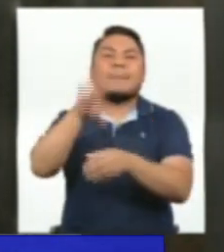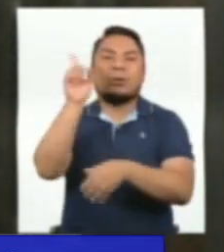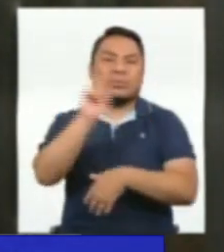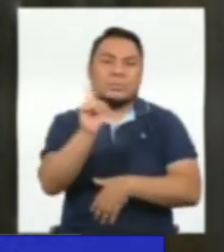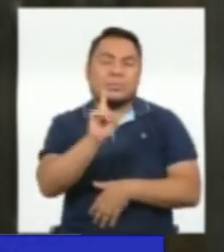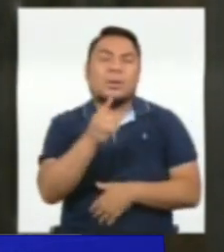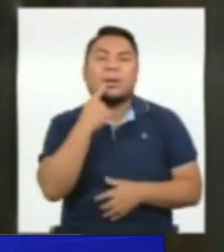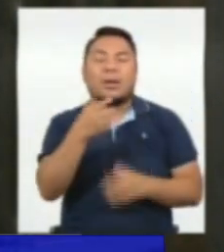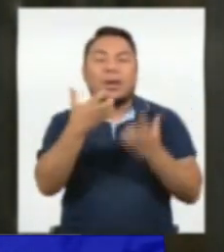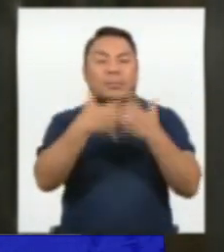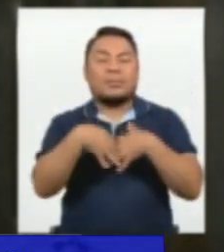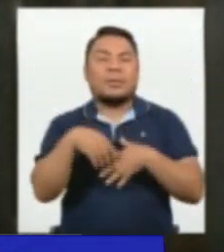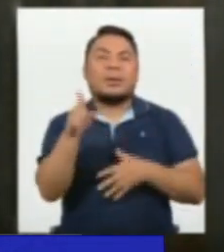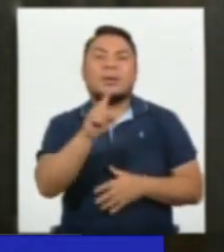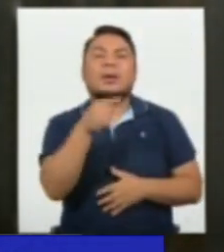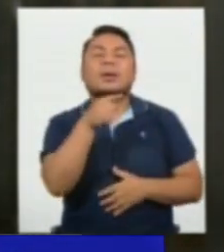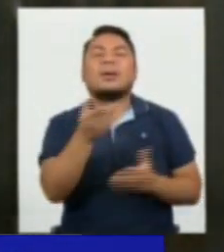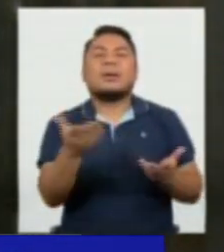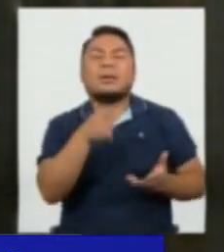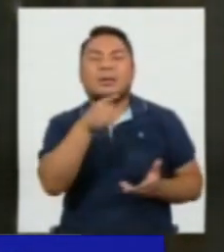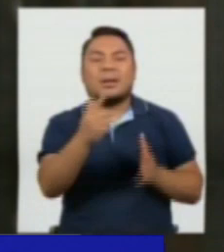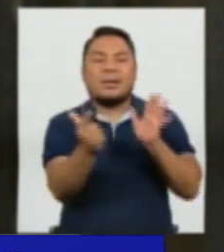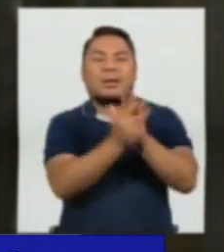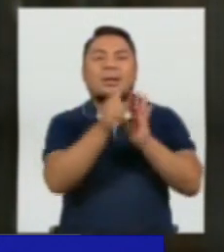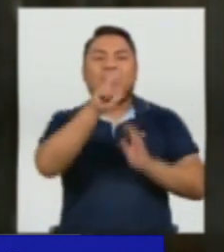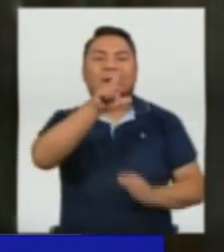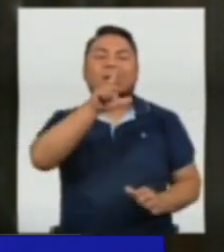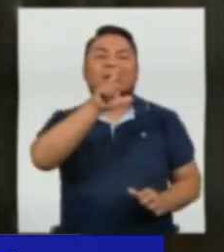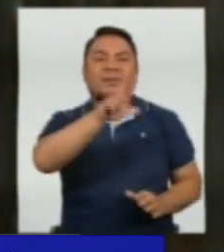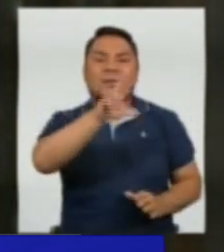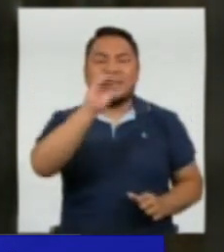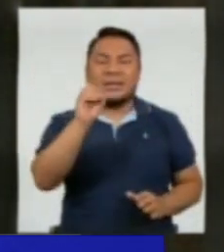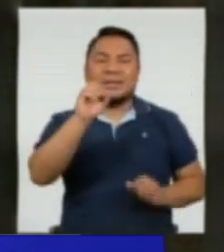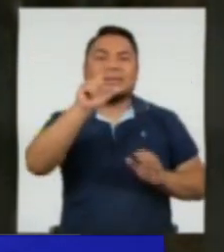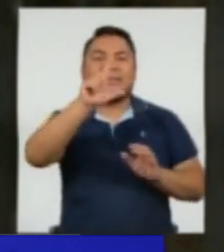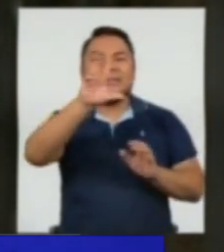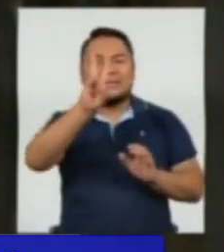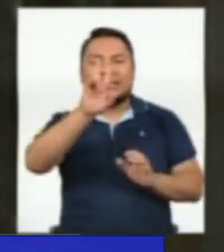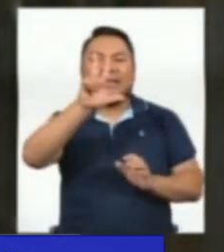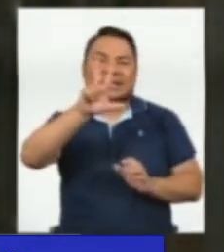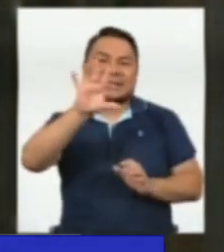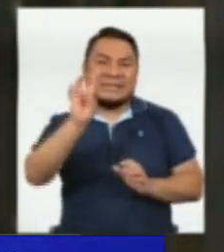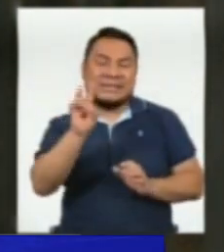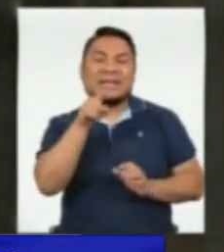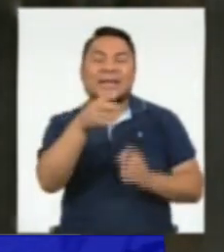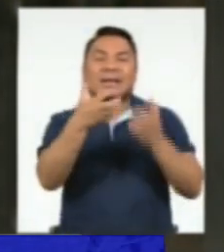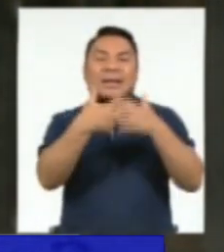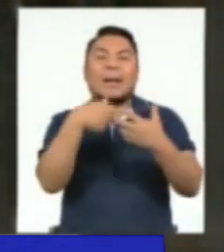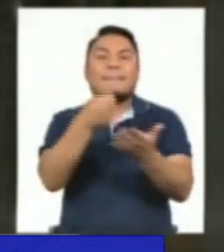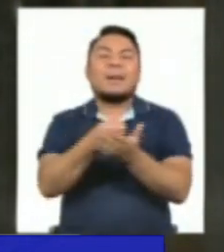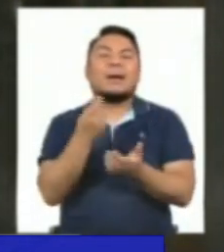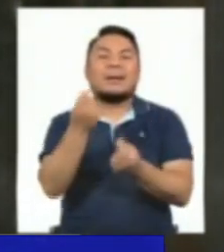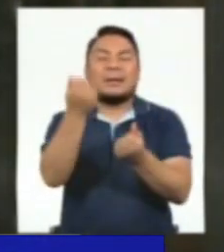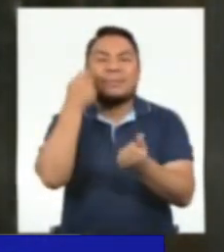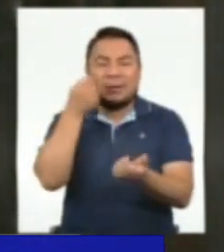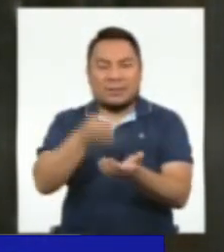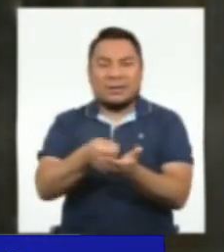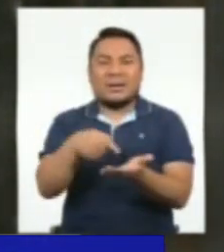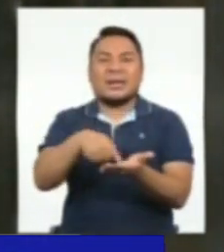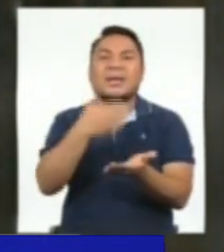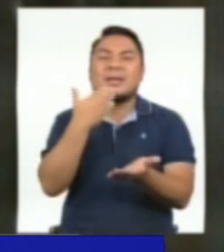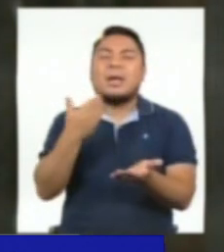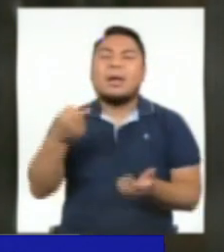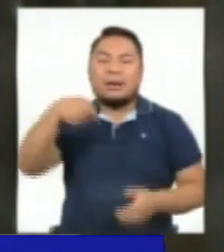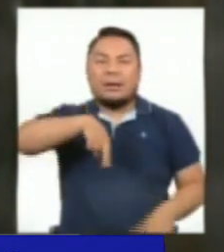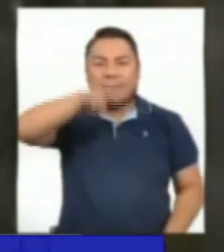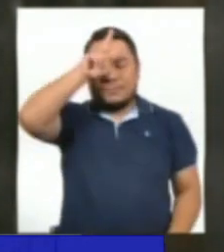ley 30737, que como saben es la ley que asegura el pago inmediato de la reparación civil a favor del Estado peruano en casos de corrupción y